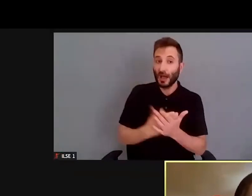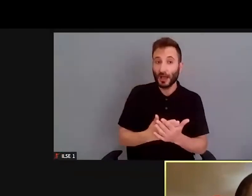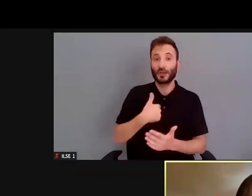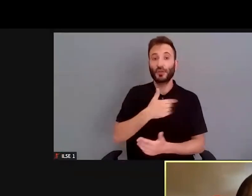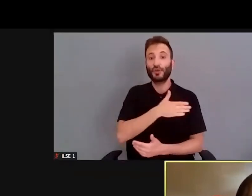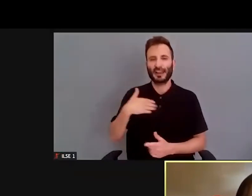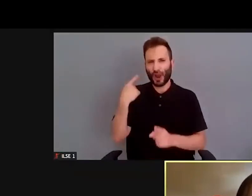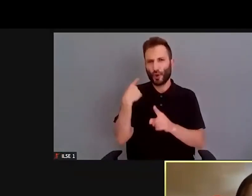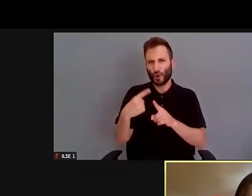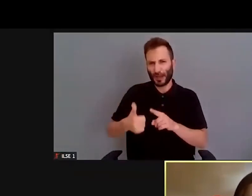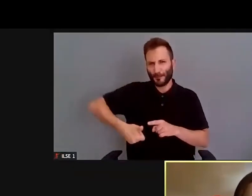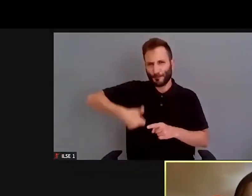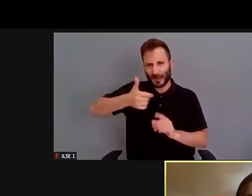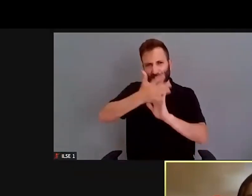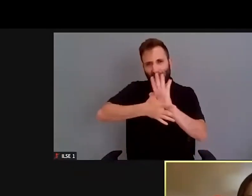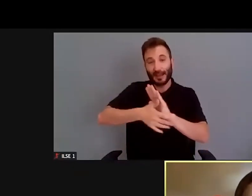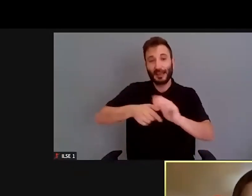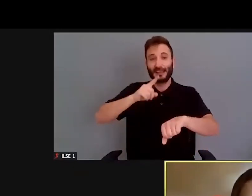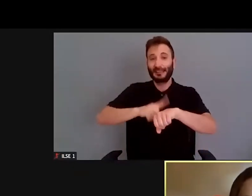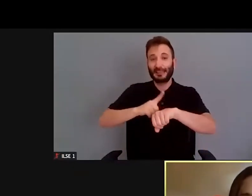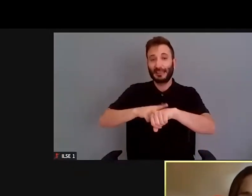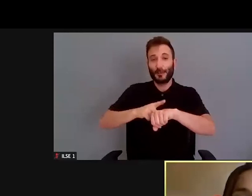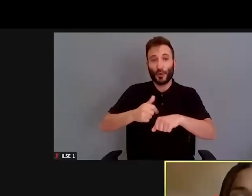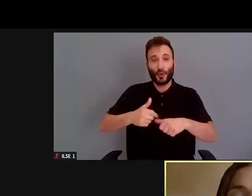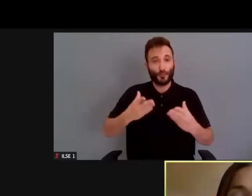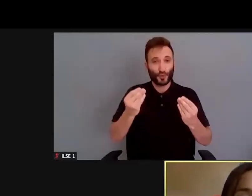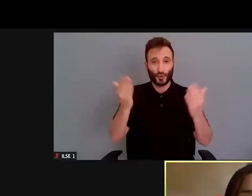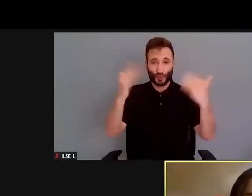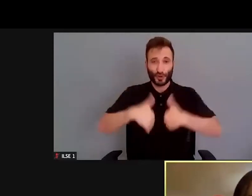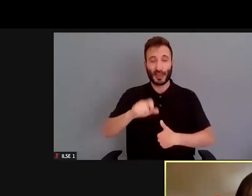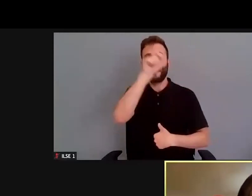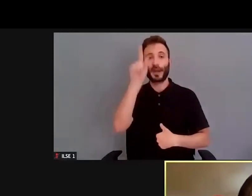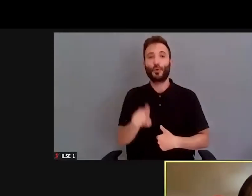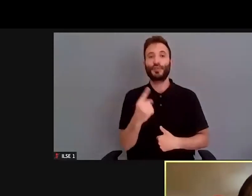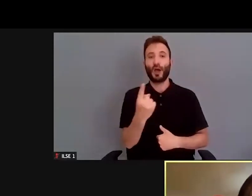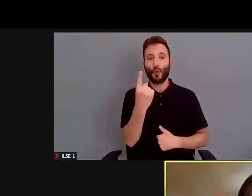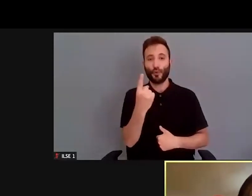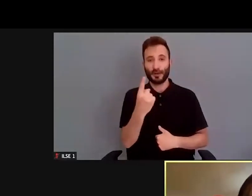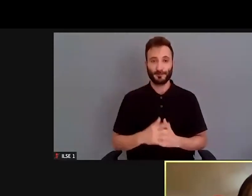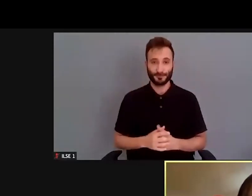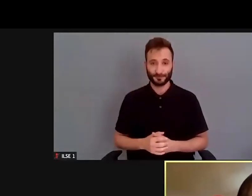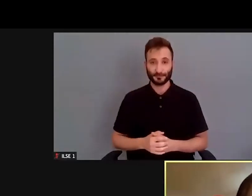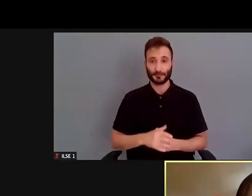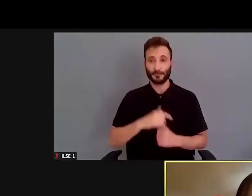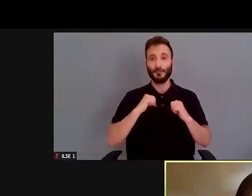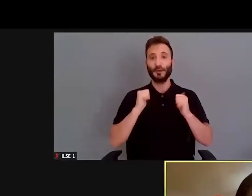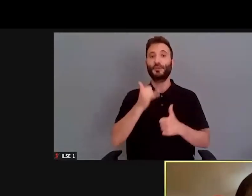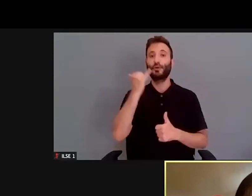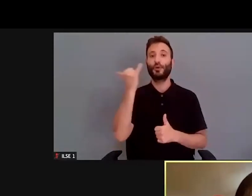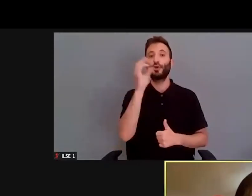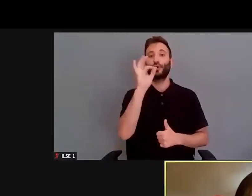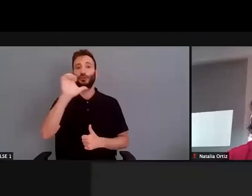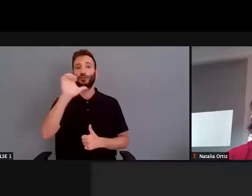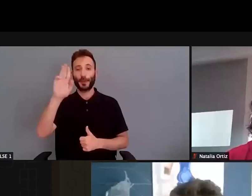de cosas. No tenemos mucho tiempo, así que al menos una pregunta a cada uno. Empezaría por Josep María. Josep María, por